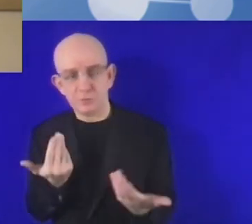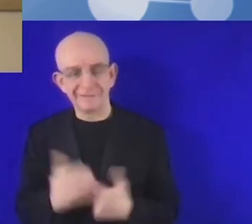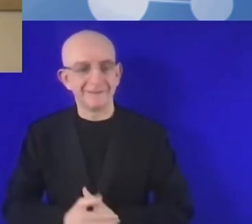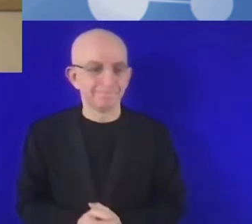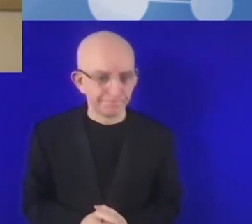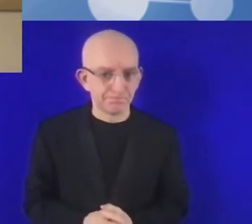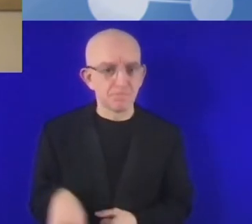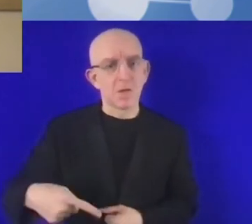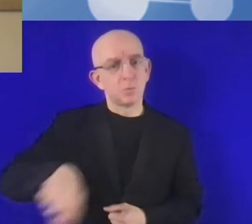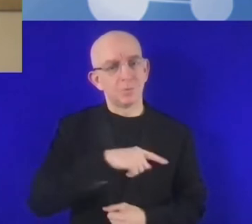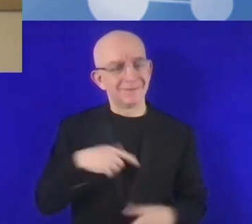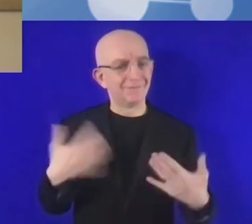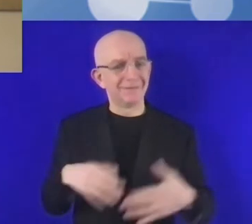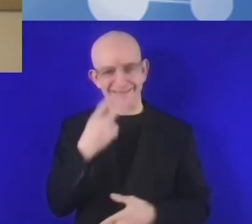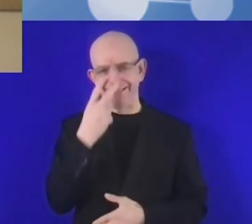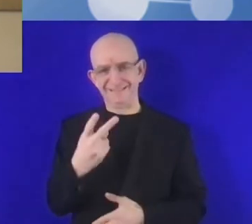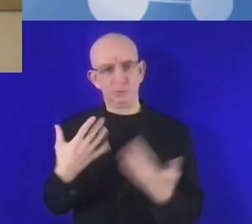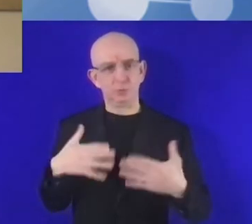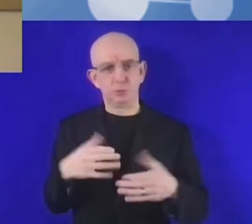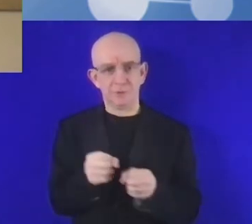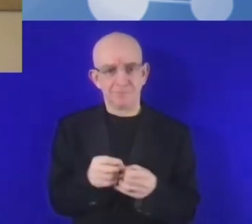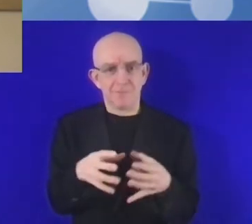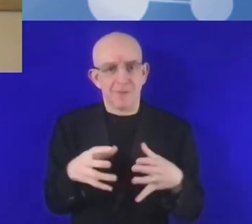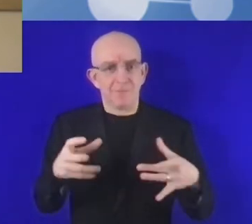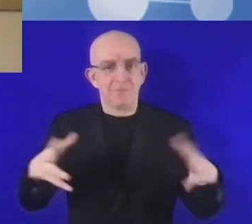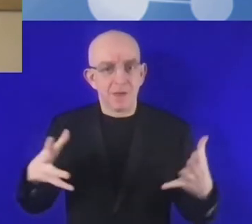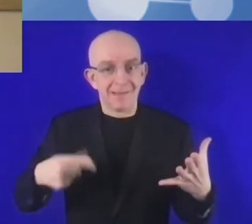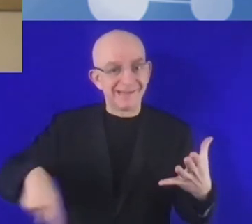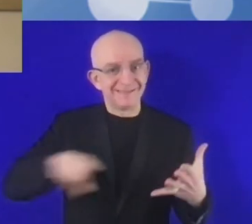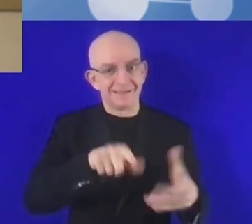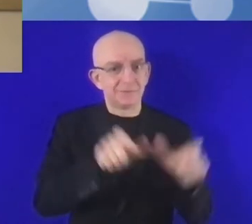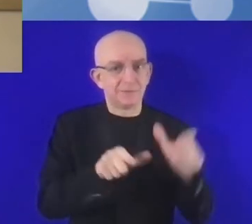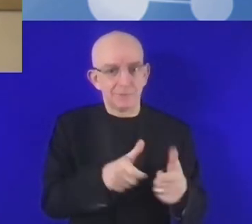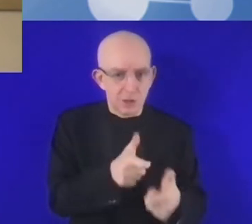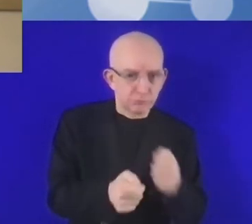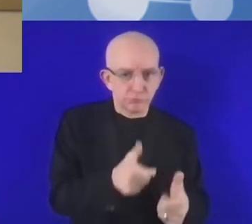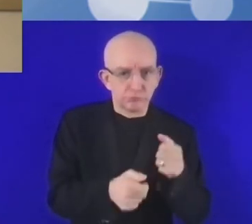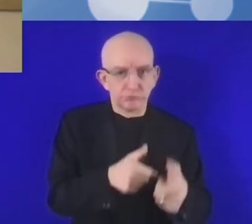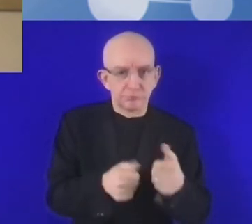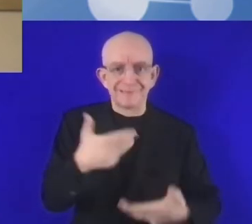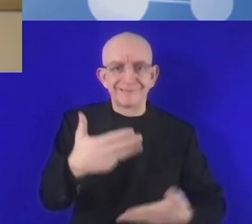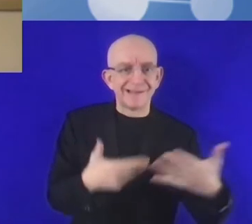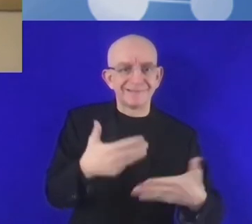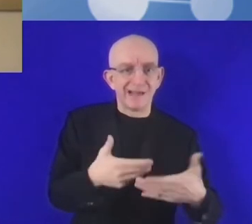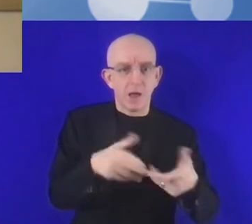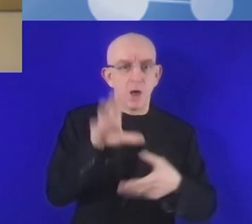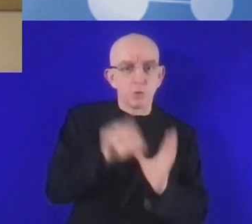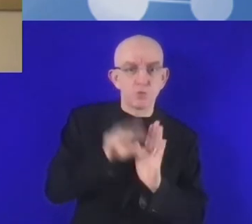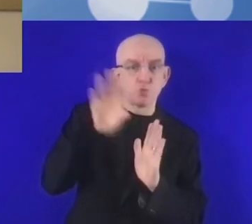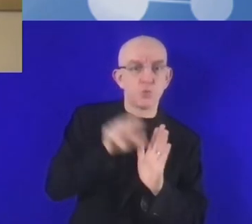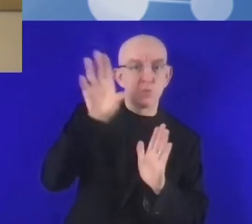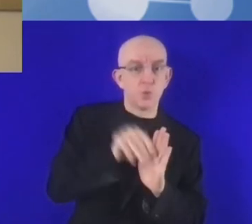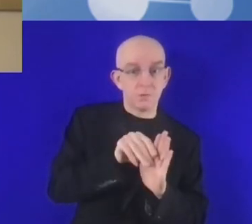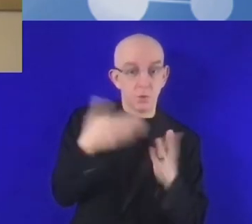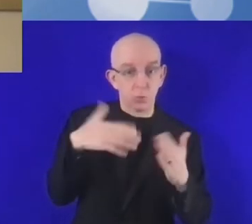empieza a aparecer una diferencia abismal entre estos dos grupos de niños y personas. Hemos visto